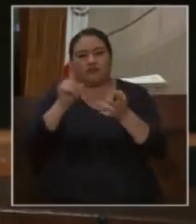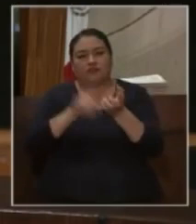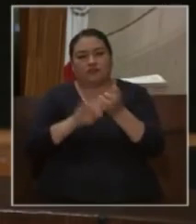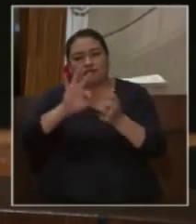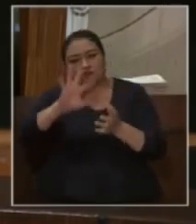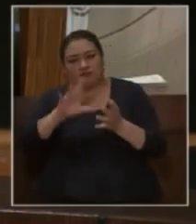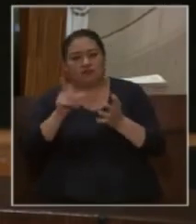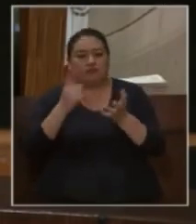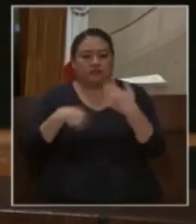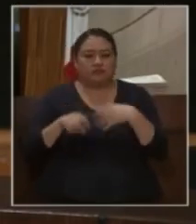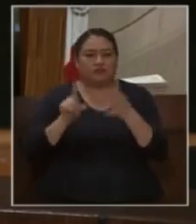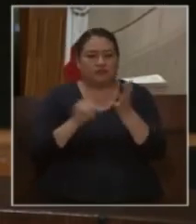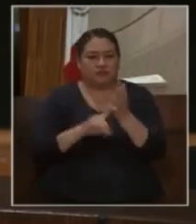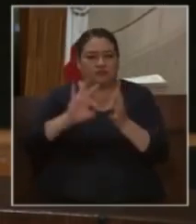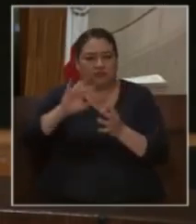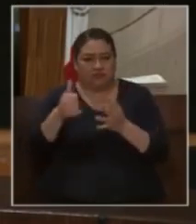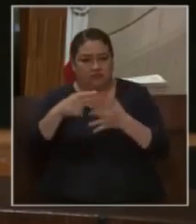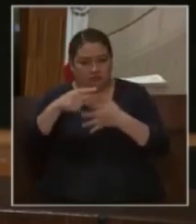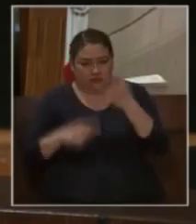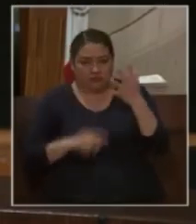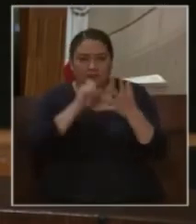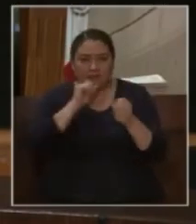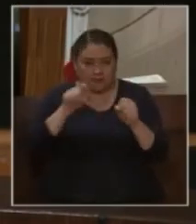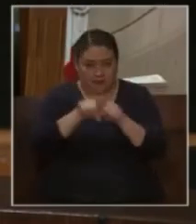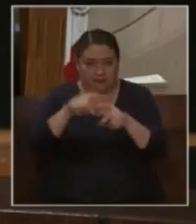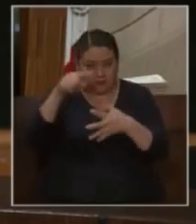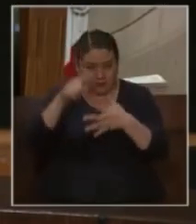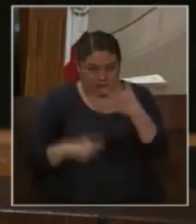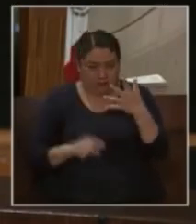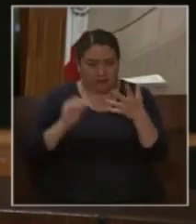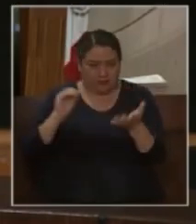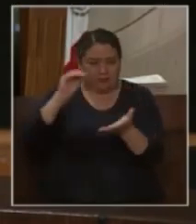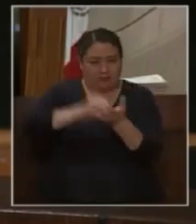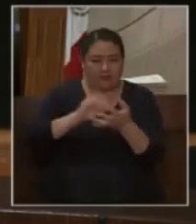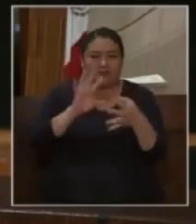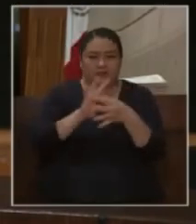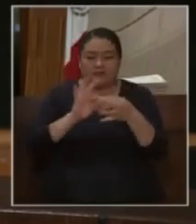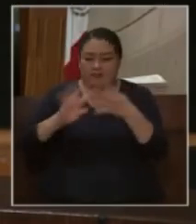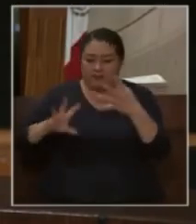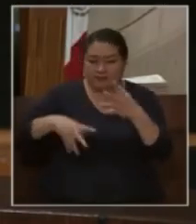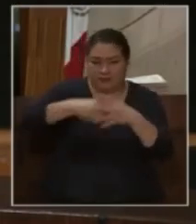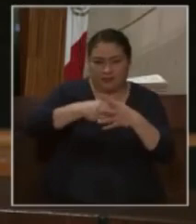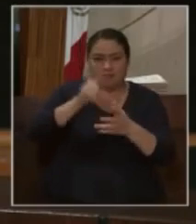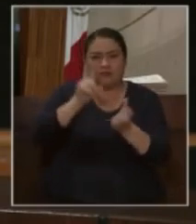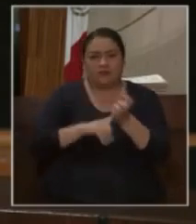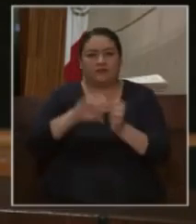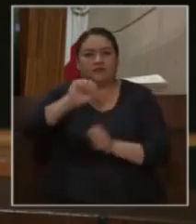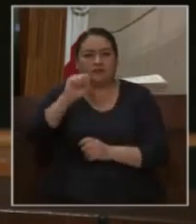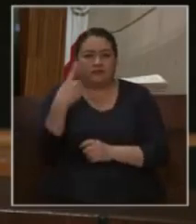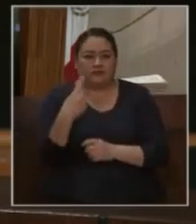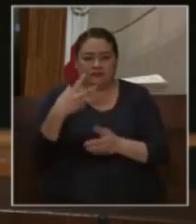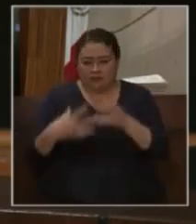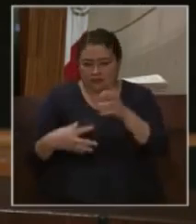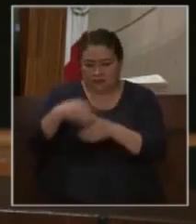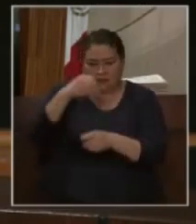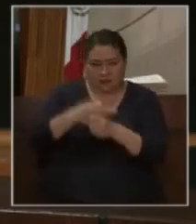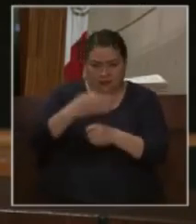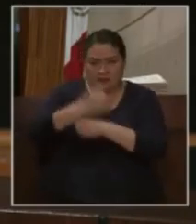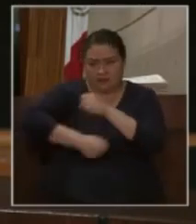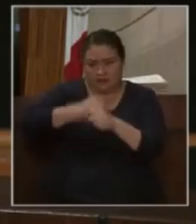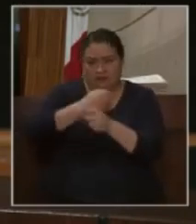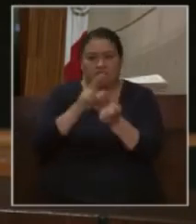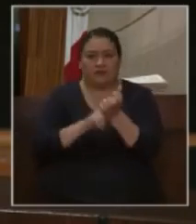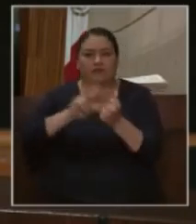1045 y 1046, en los que también se decreta su acumulación, y 1061, todos de este año,